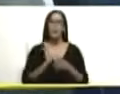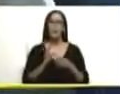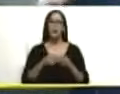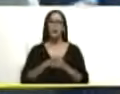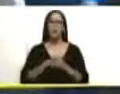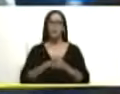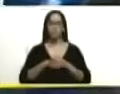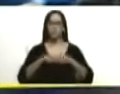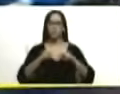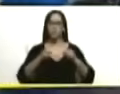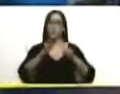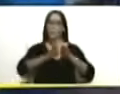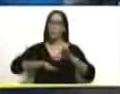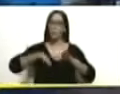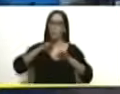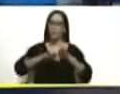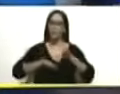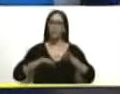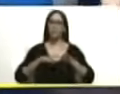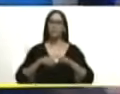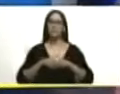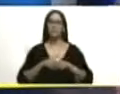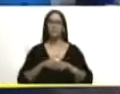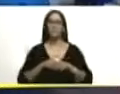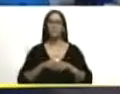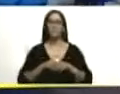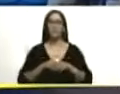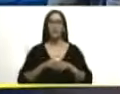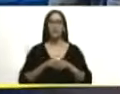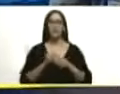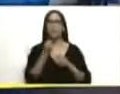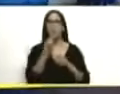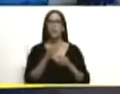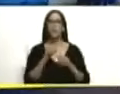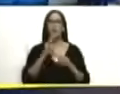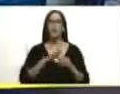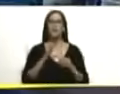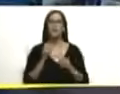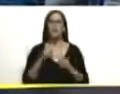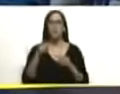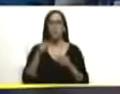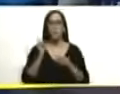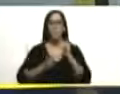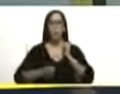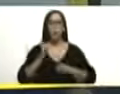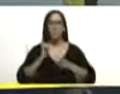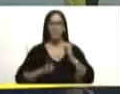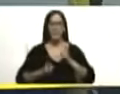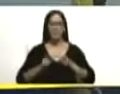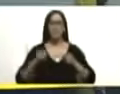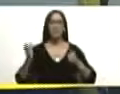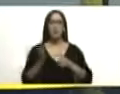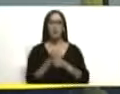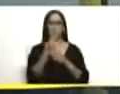para... es un monopatín que, bueno, ahorita está ubicado en los próceres y usted agarra, alquila a través de este